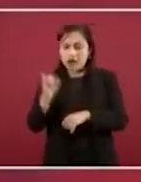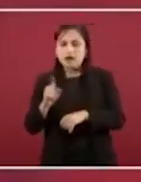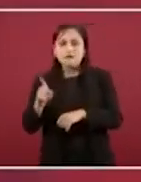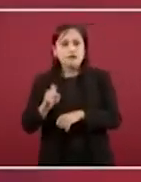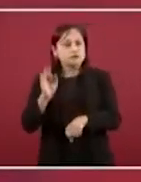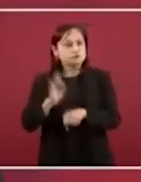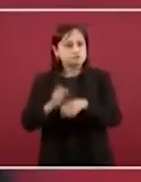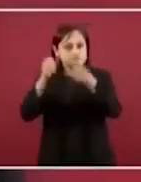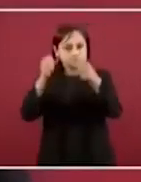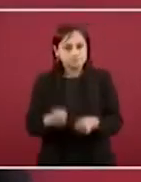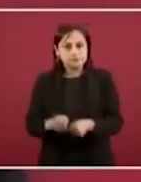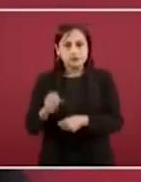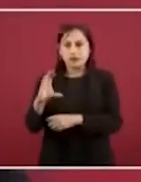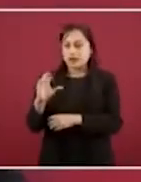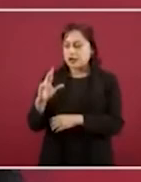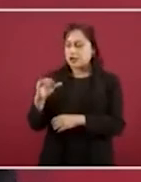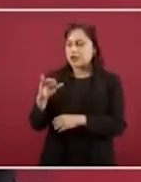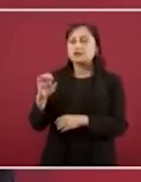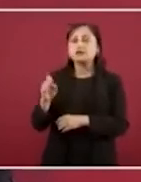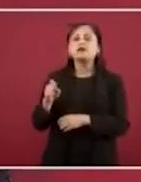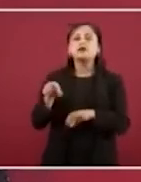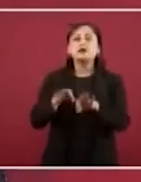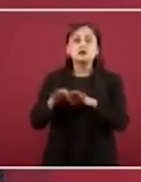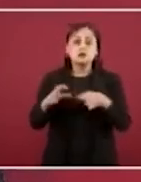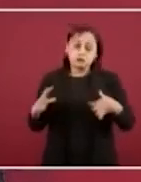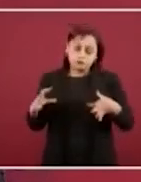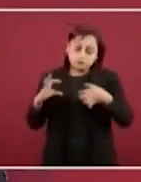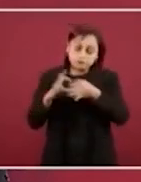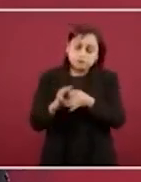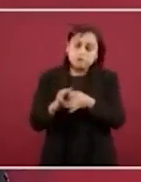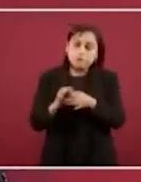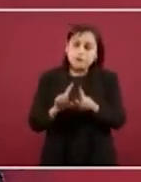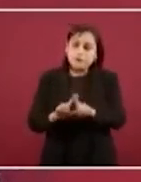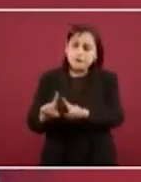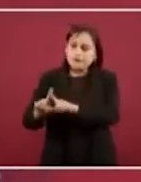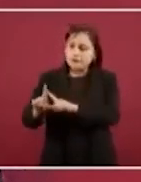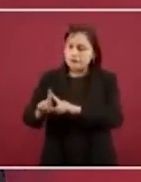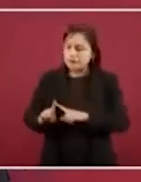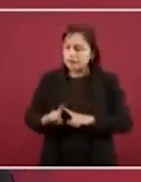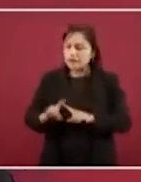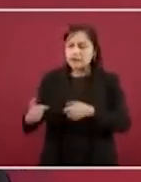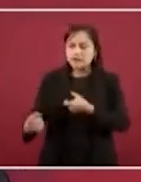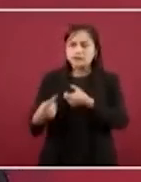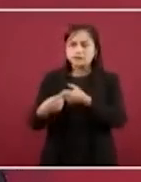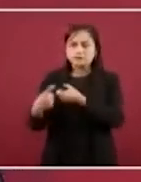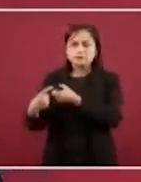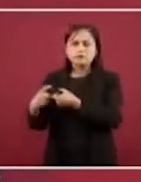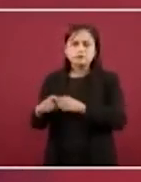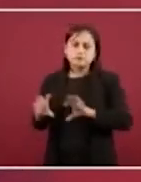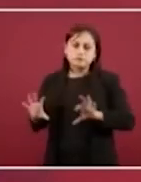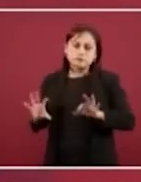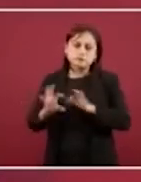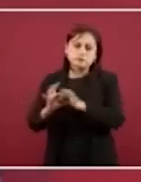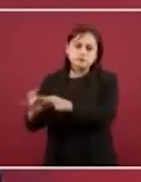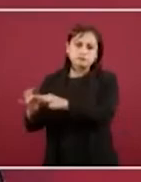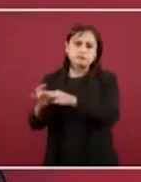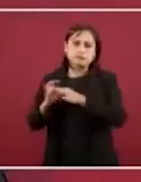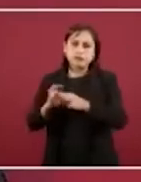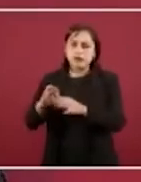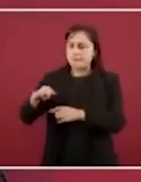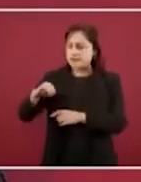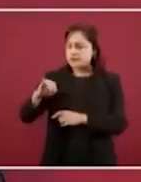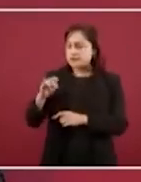CASE trabajó en estrecha colaboración con varios aliados, incluido Participa Median,